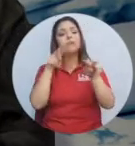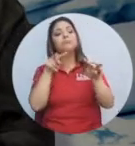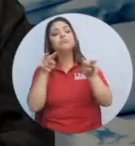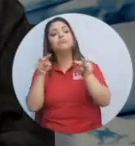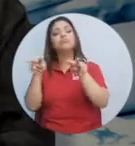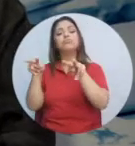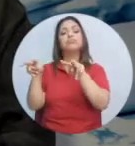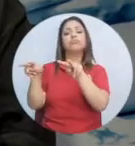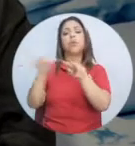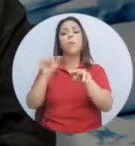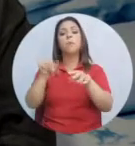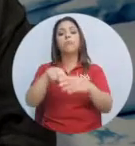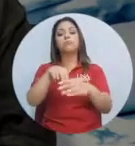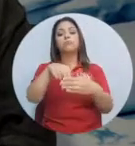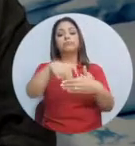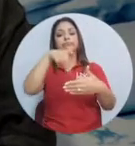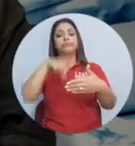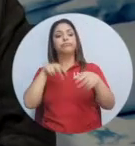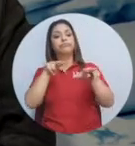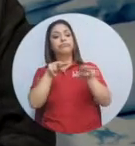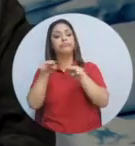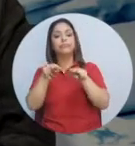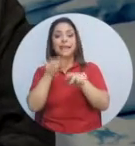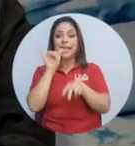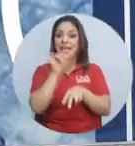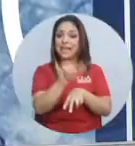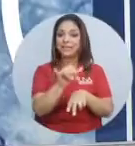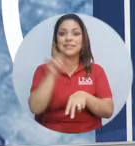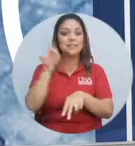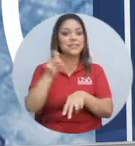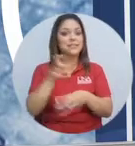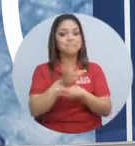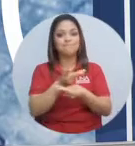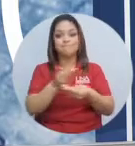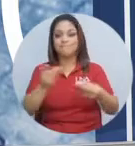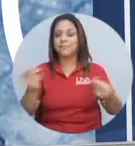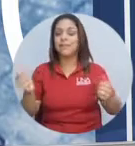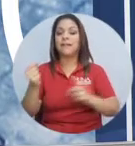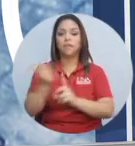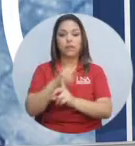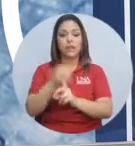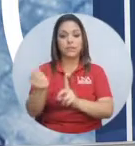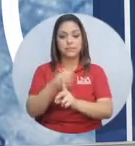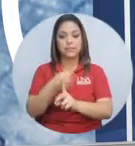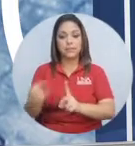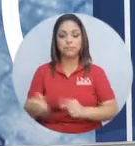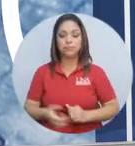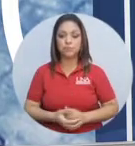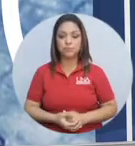en el abordaje de este tipo de violencia. Como en todo tipo de violencia, Idalí,